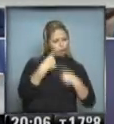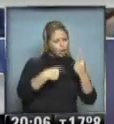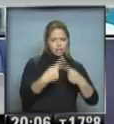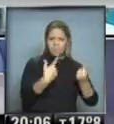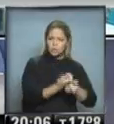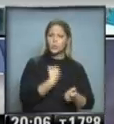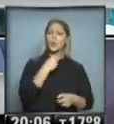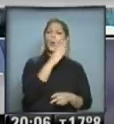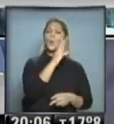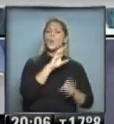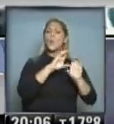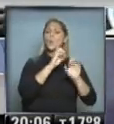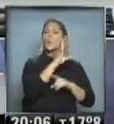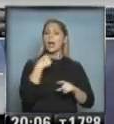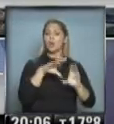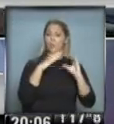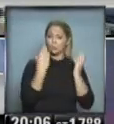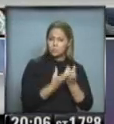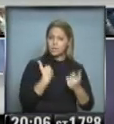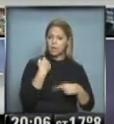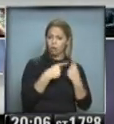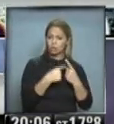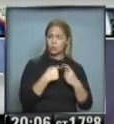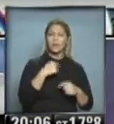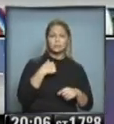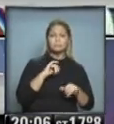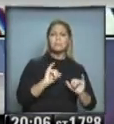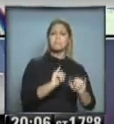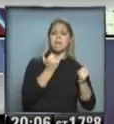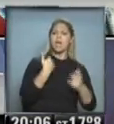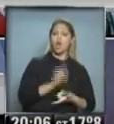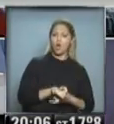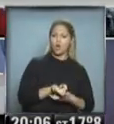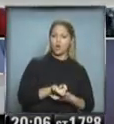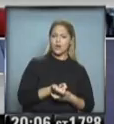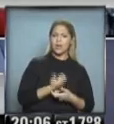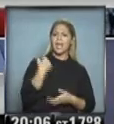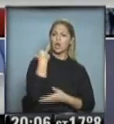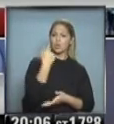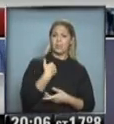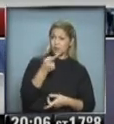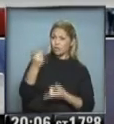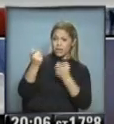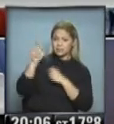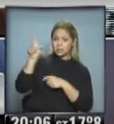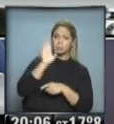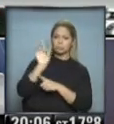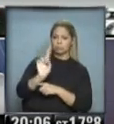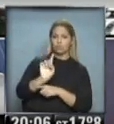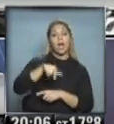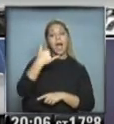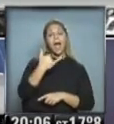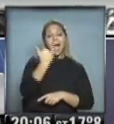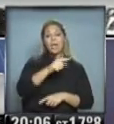Fondo Monetario Internacional, estamos mejor económicamente. Por tanto, no necesitamos a ellos. Tenemos otros